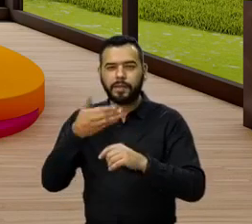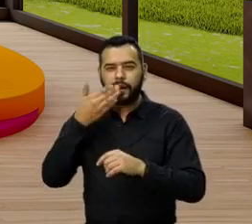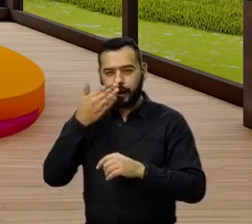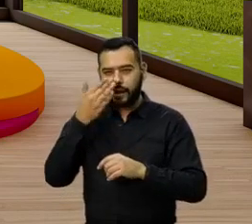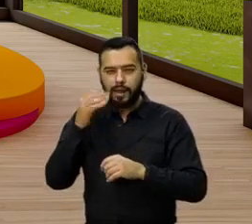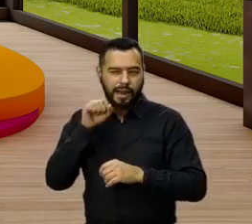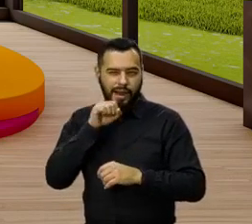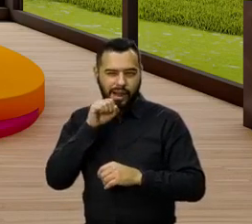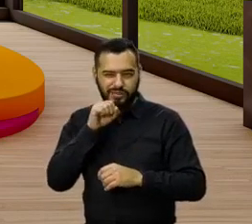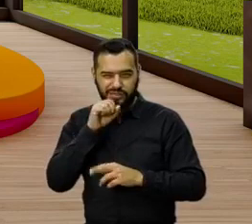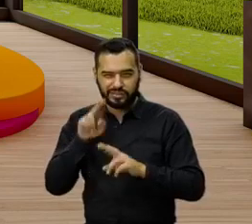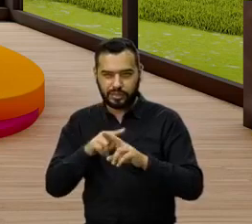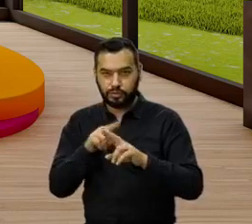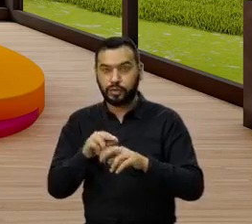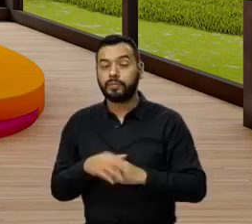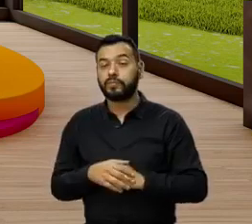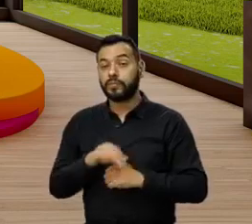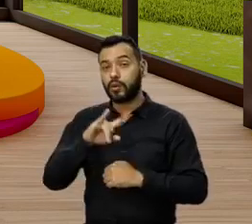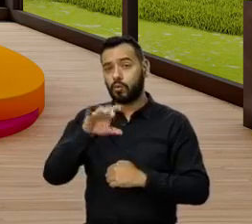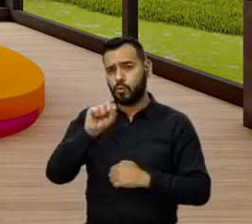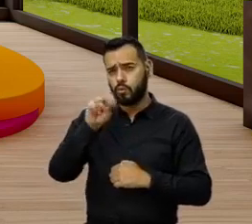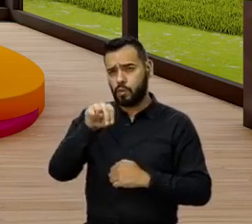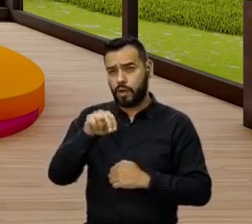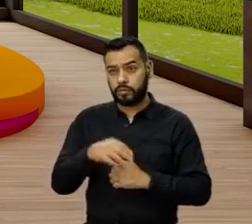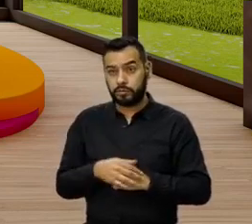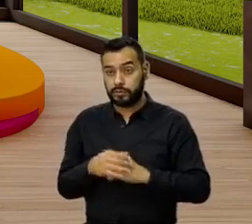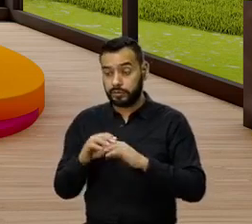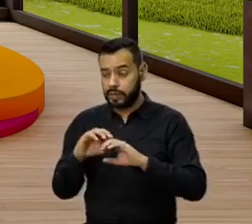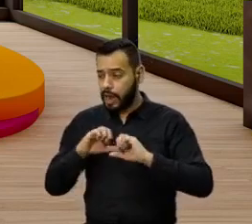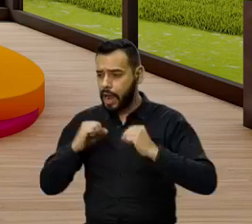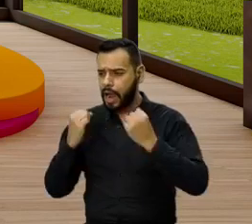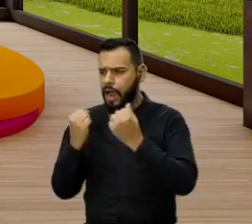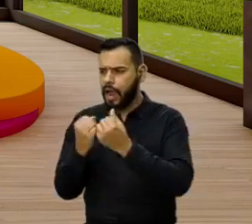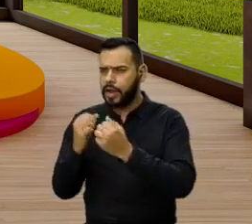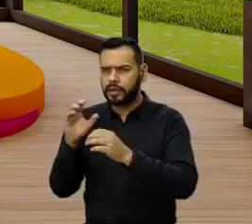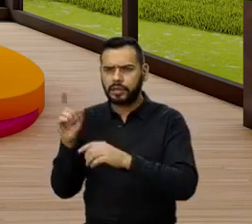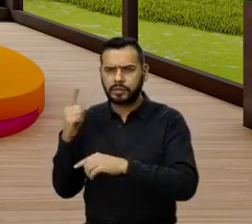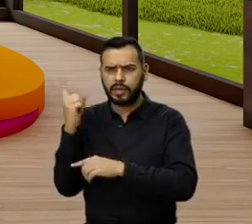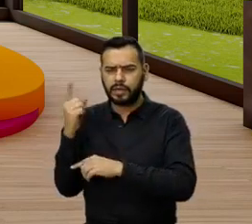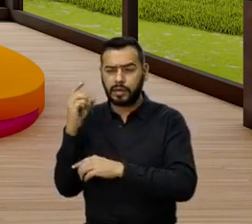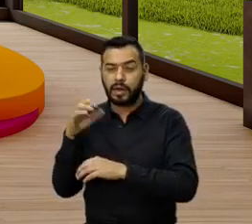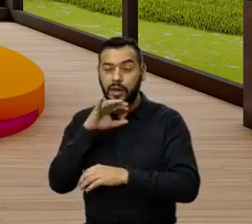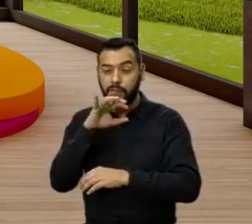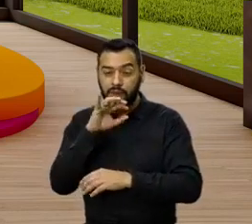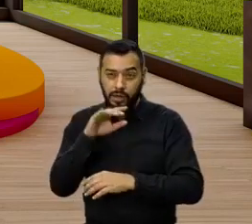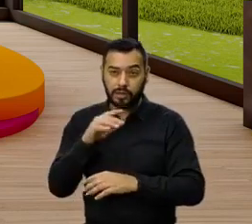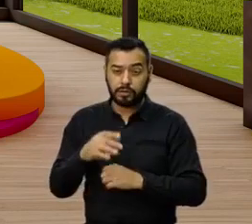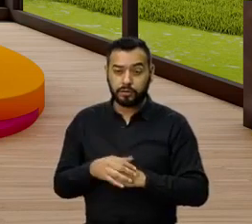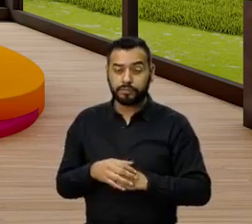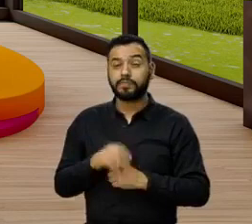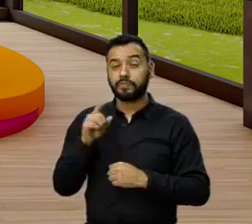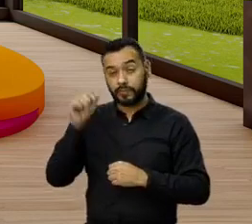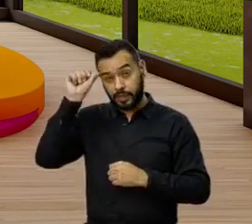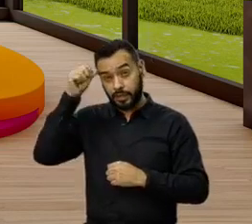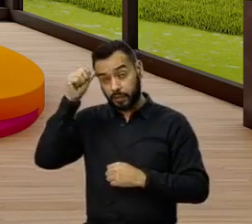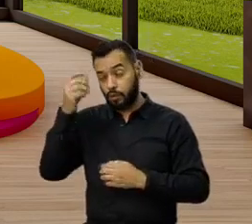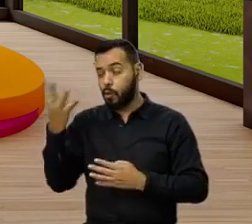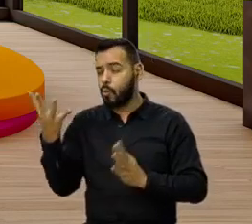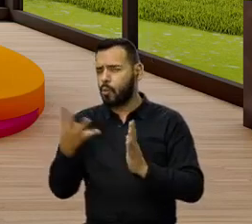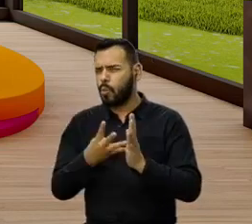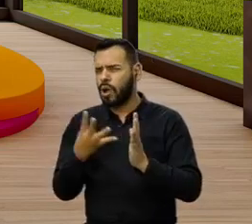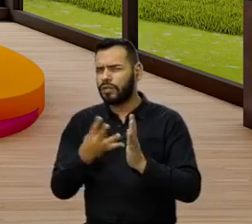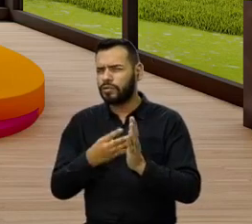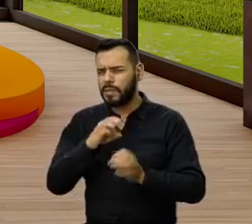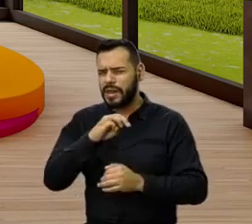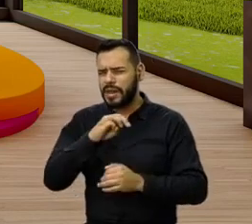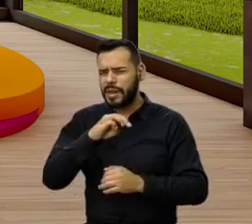natural es bueno cuando noel gonzález nos dice tienen áreas un es para mascotas bueno recordemos que tenemos 4000 metros